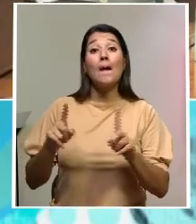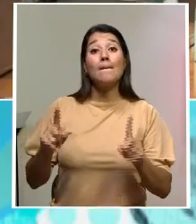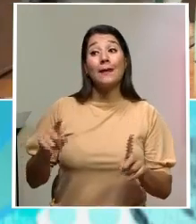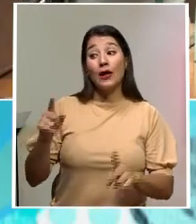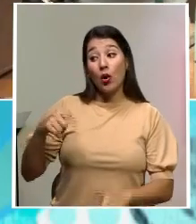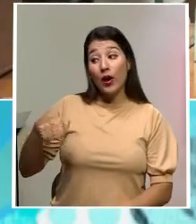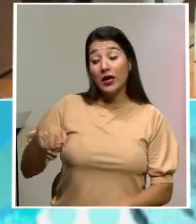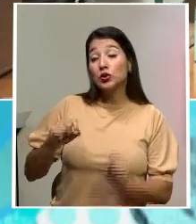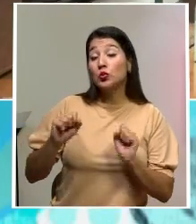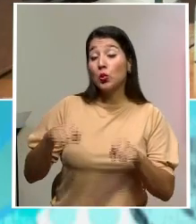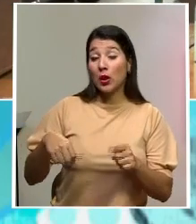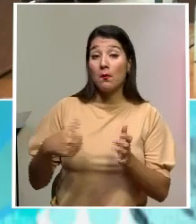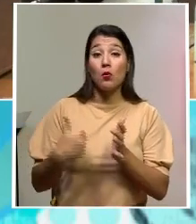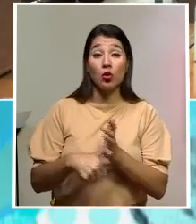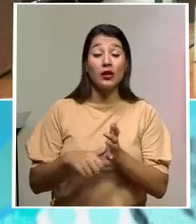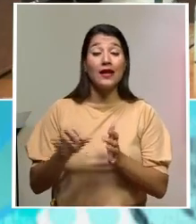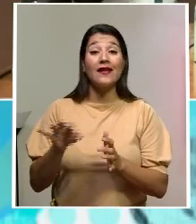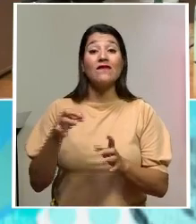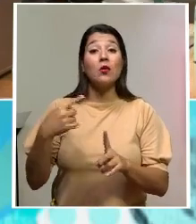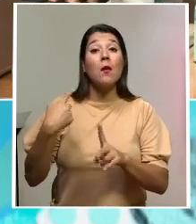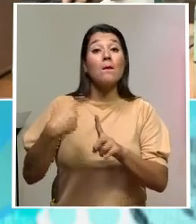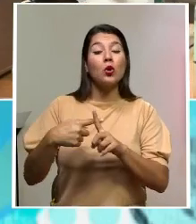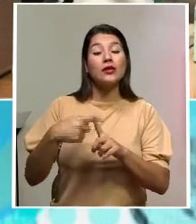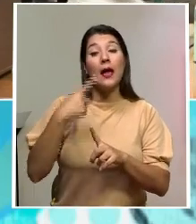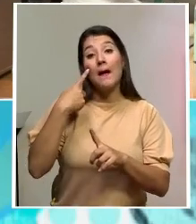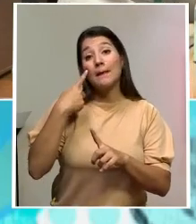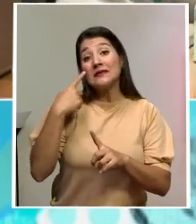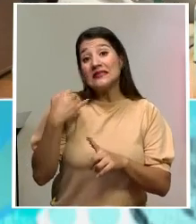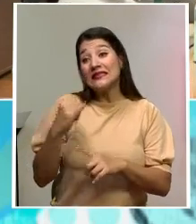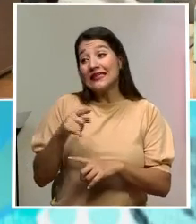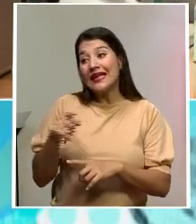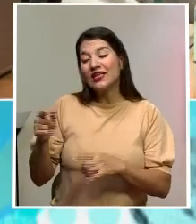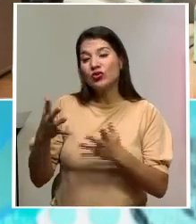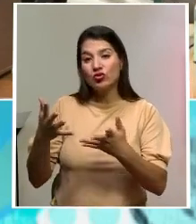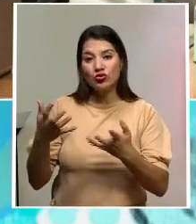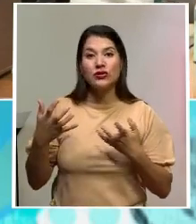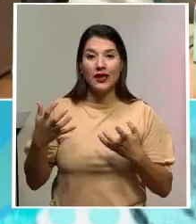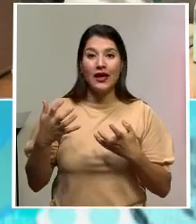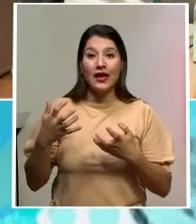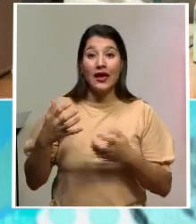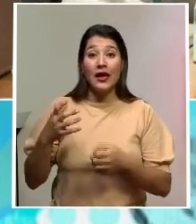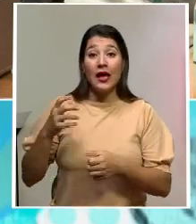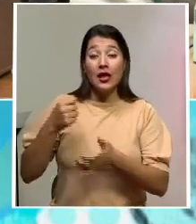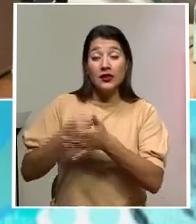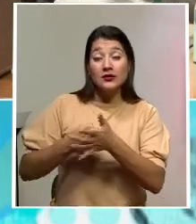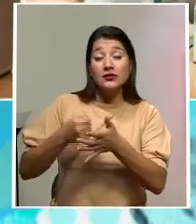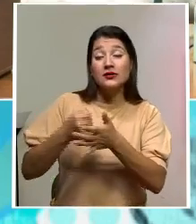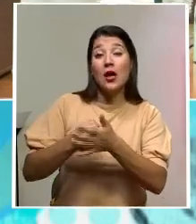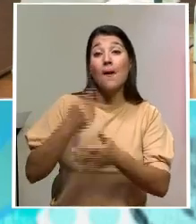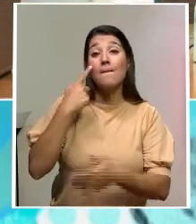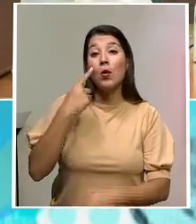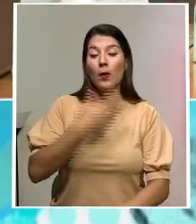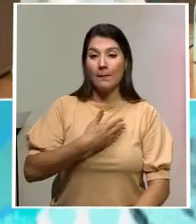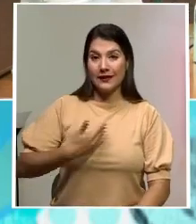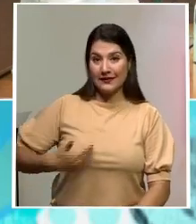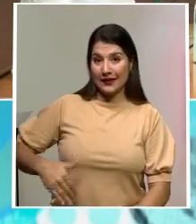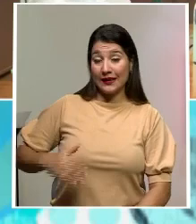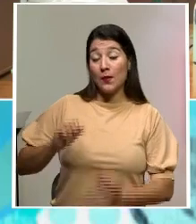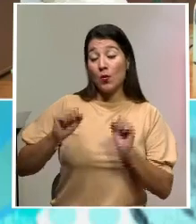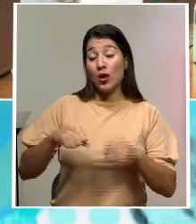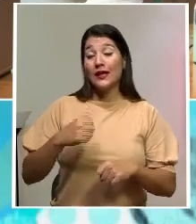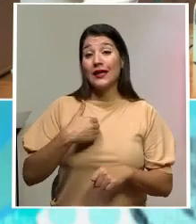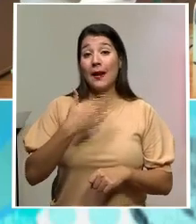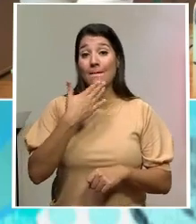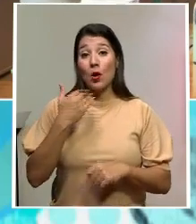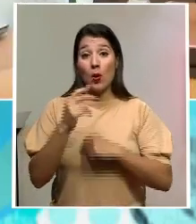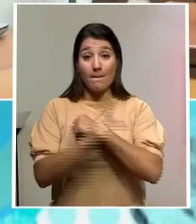es que quieren también luchar por lo que es la presidencia de la República y tener un país más estable en el próximo